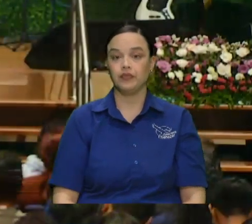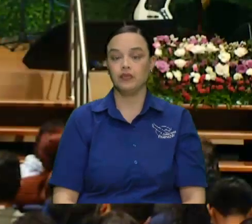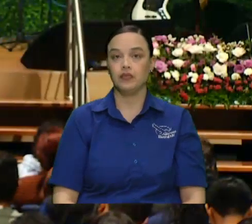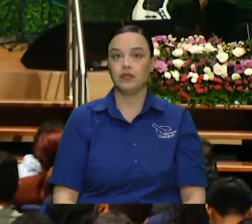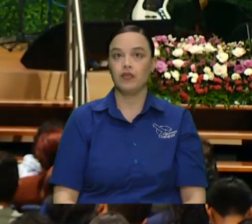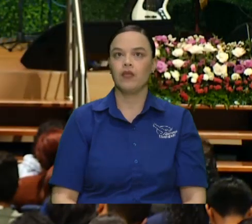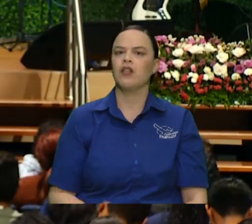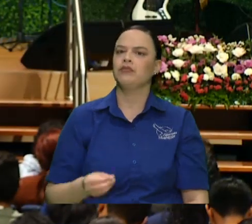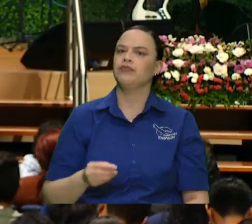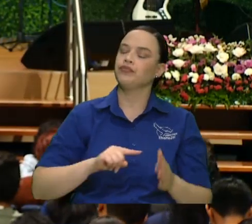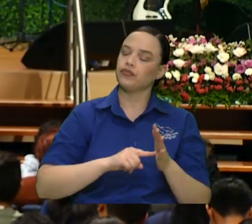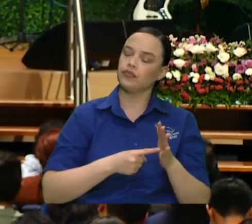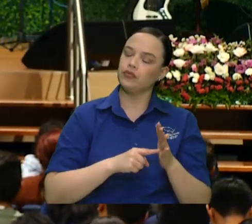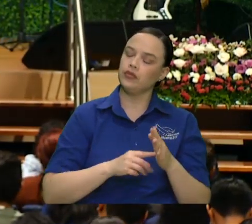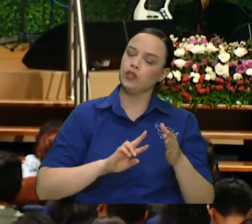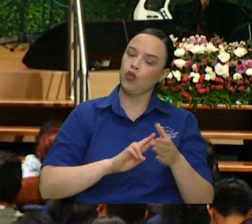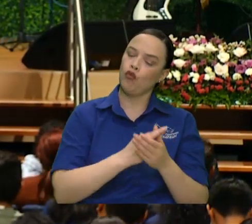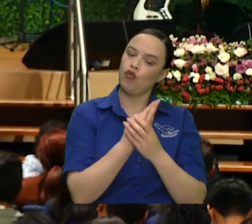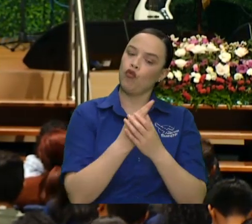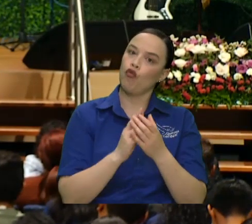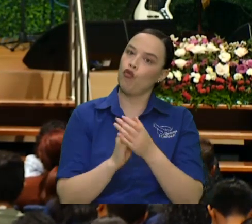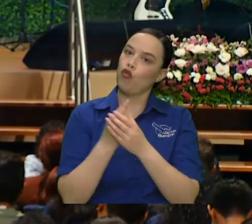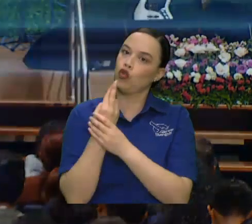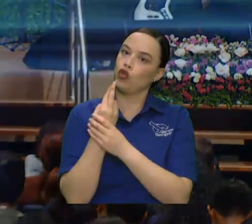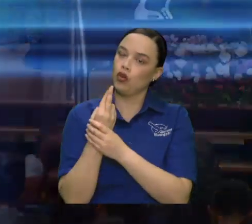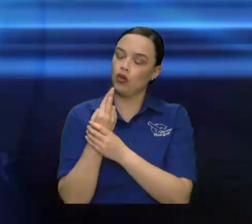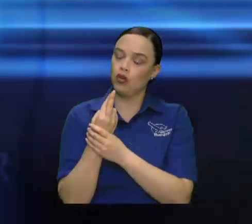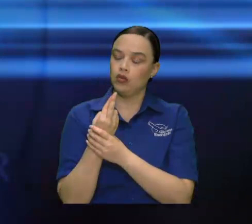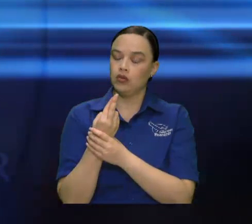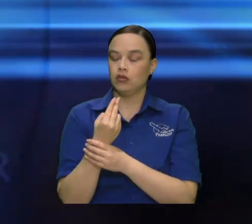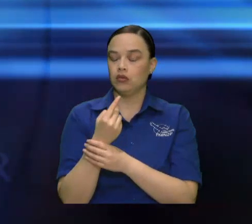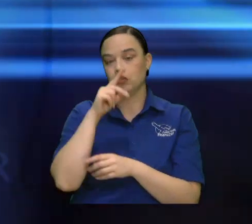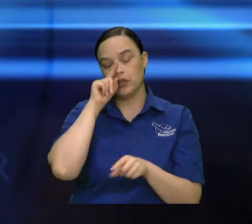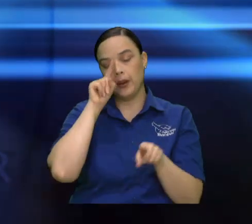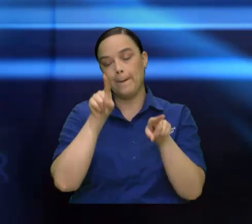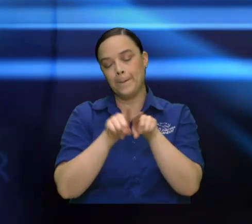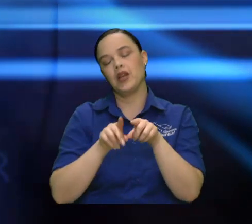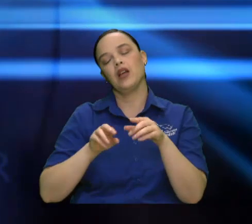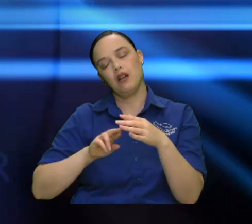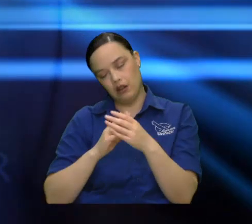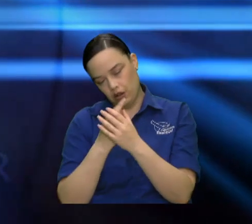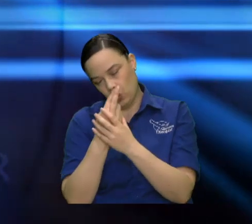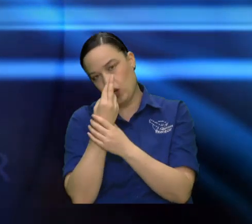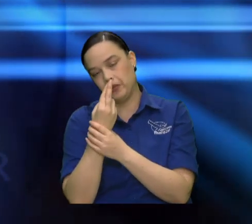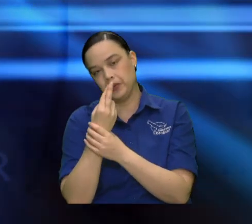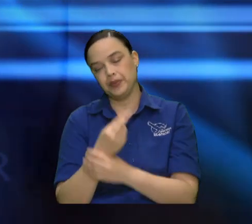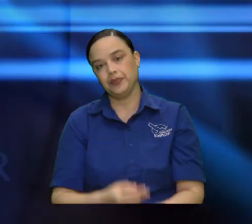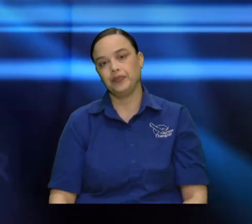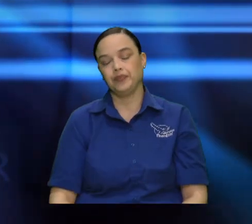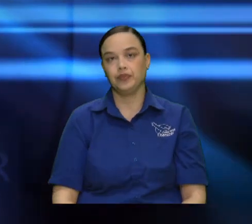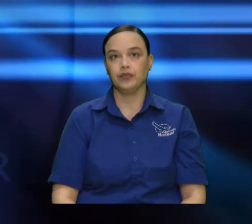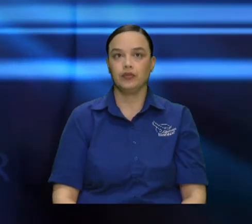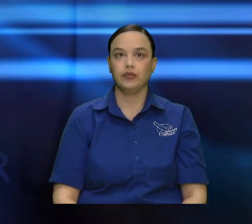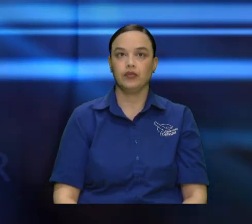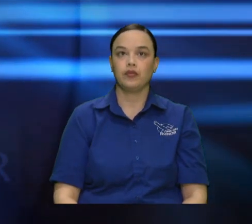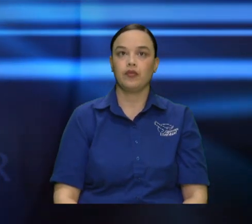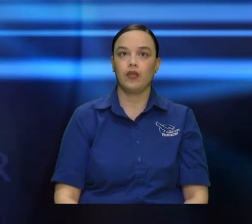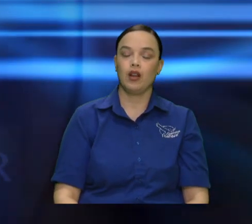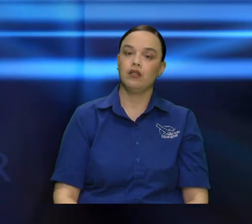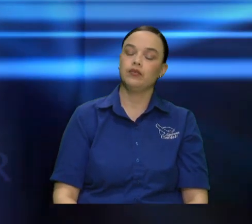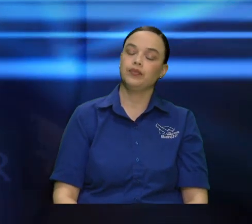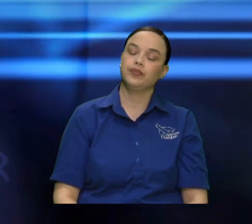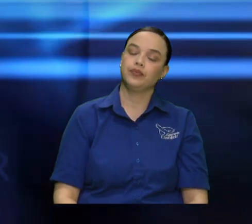significa fruto también producto sino también significa de nuevo usted puede ver esa palabrita y en otras